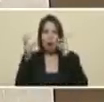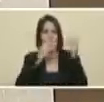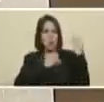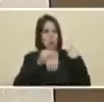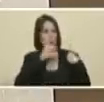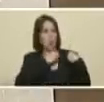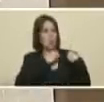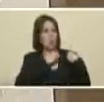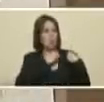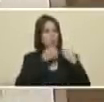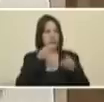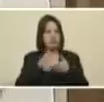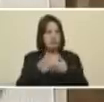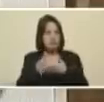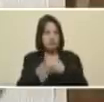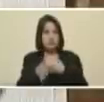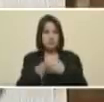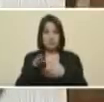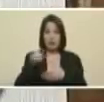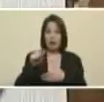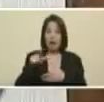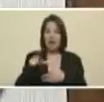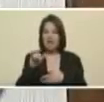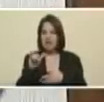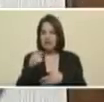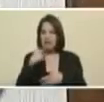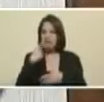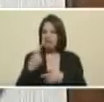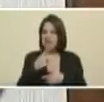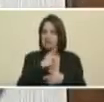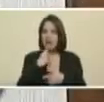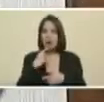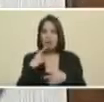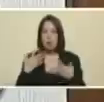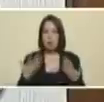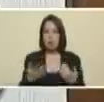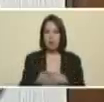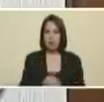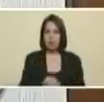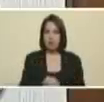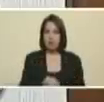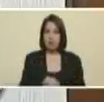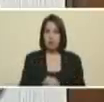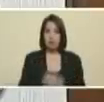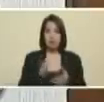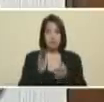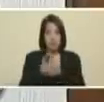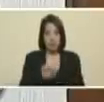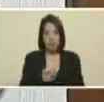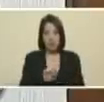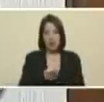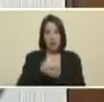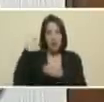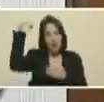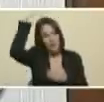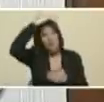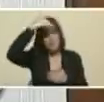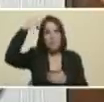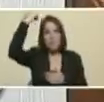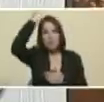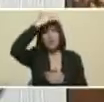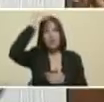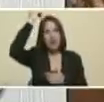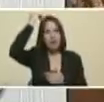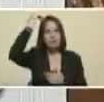Se escuchó el nombre de Alí Rodríguez Araque, querida compañera Piedad Córdoba, invitada especial